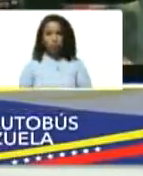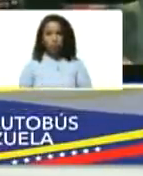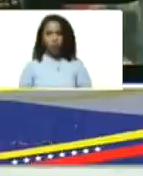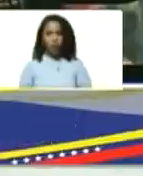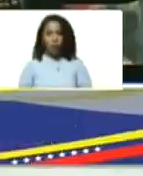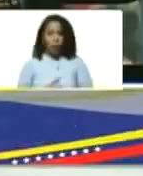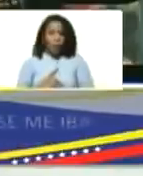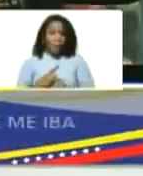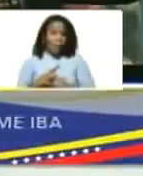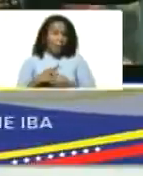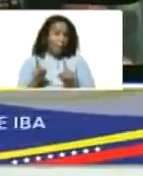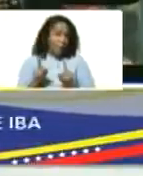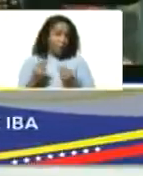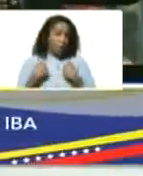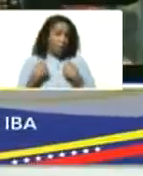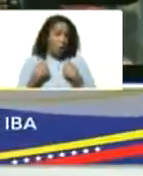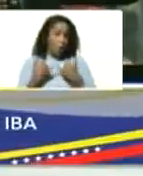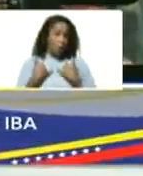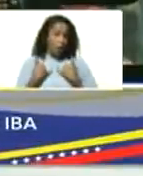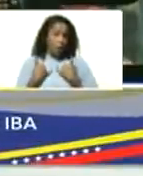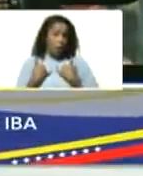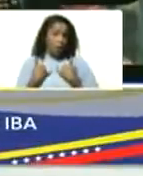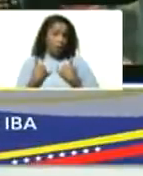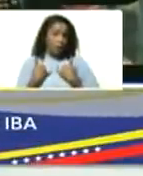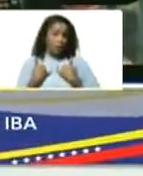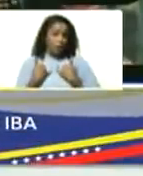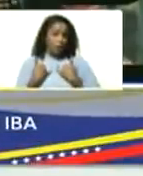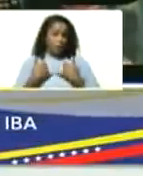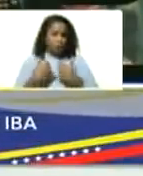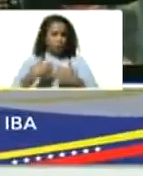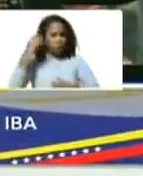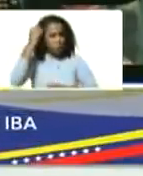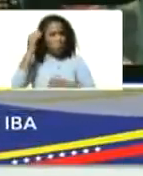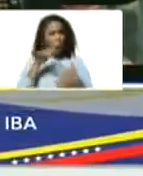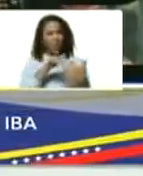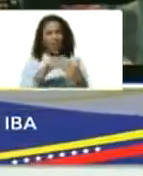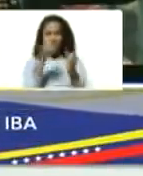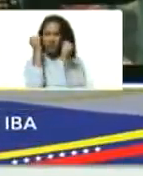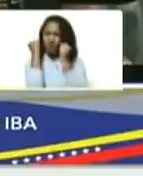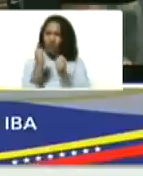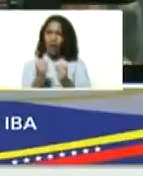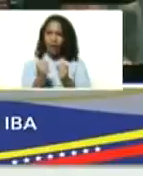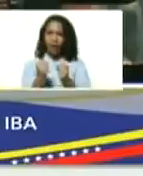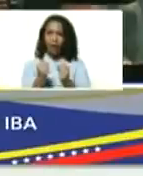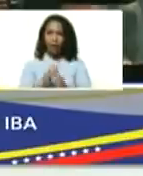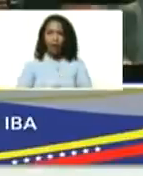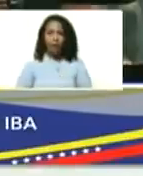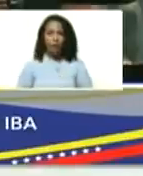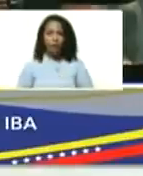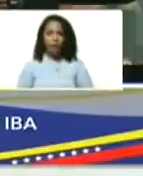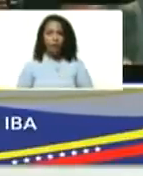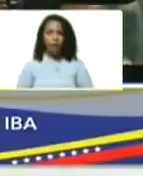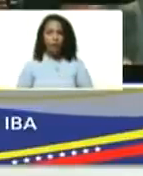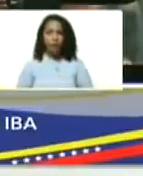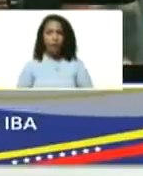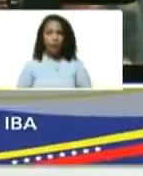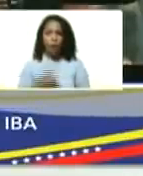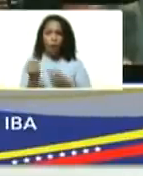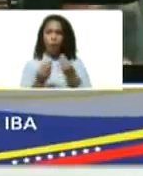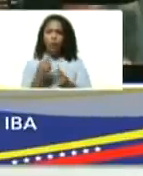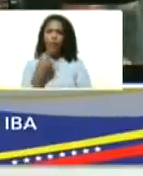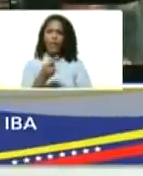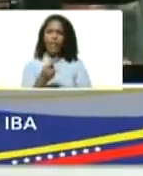pero si analizo que jamás pensé una guerra tan brutal y tan como se dice